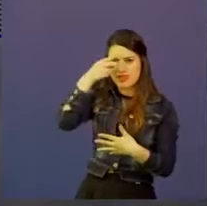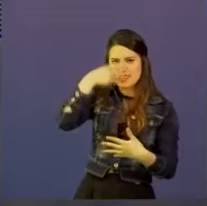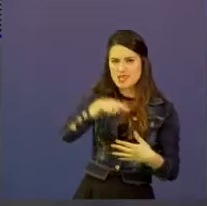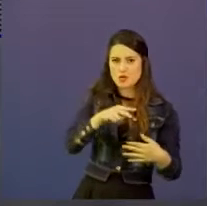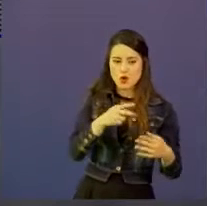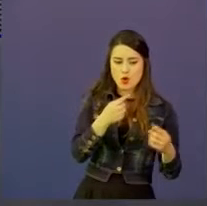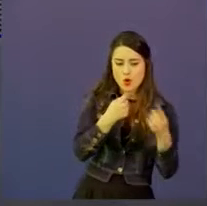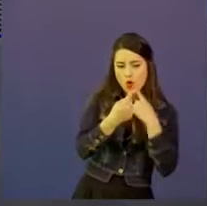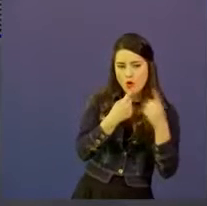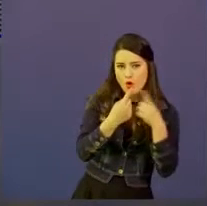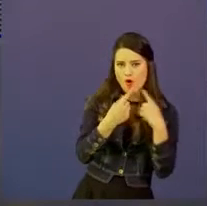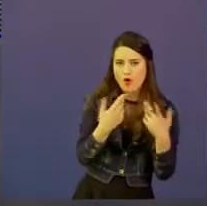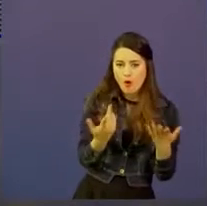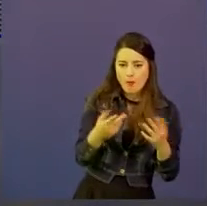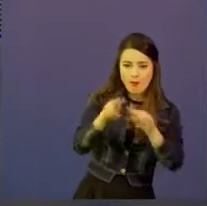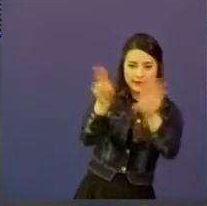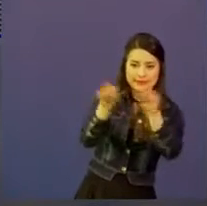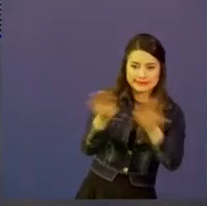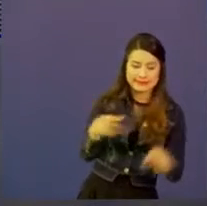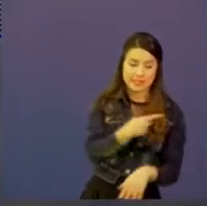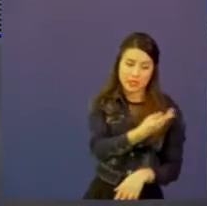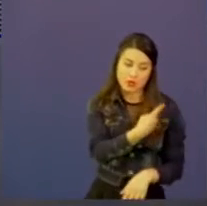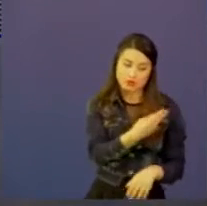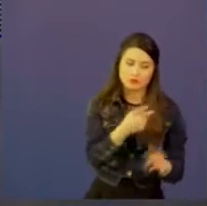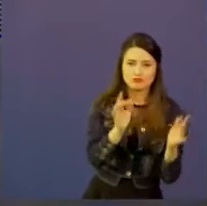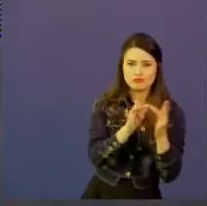de ellos, por ejemplo, es que